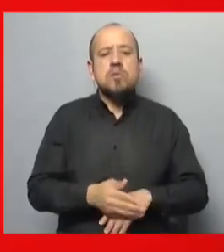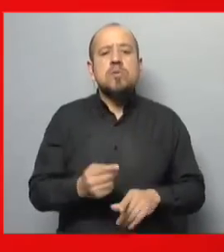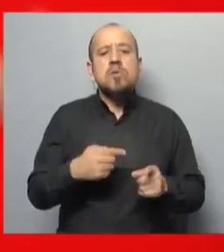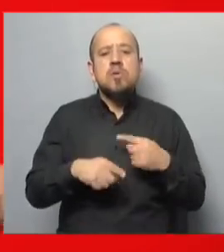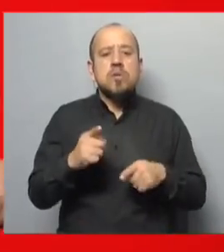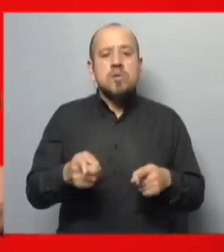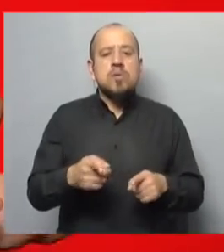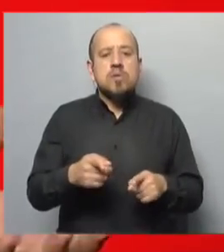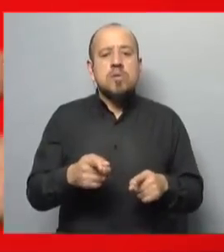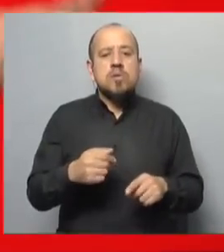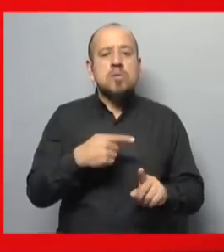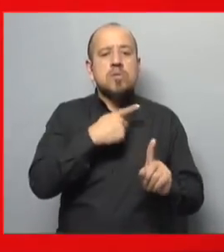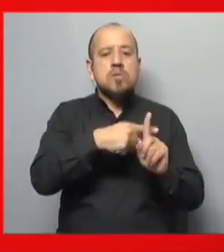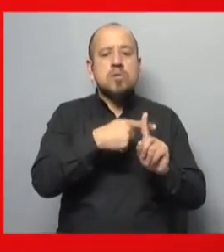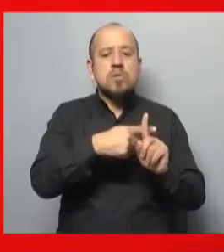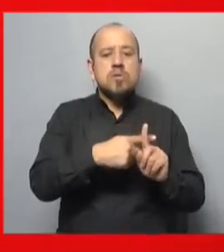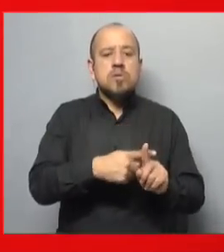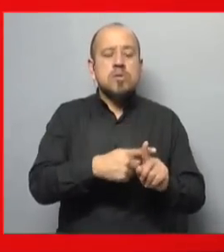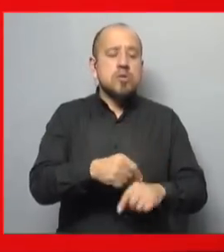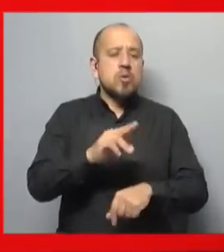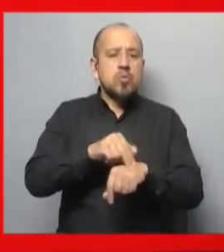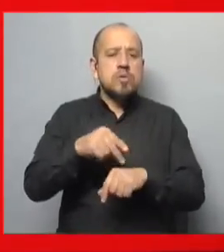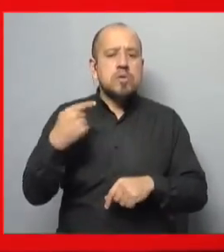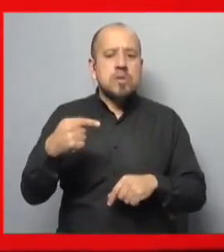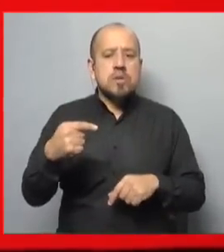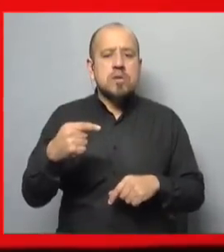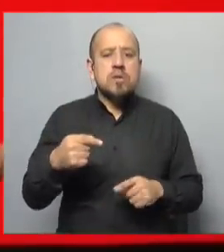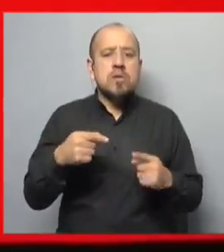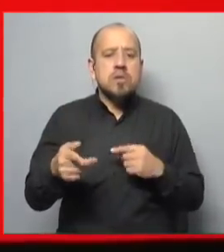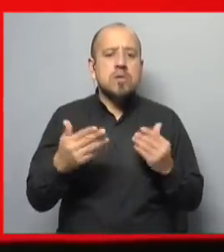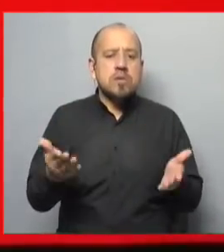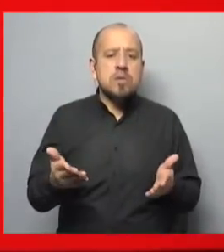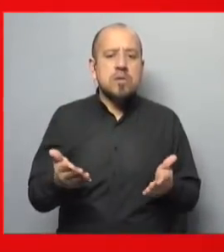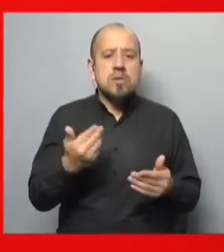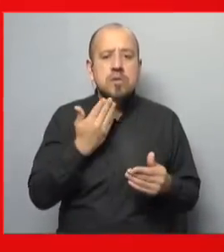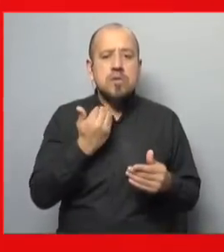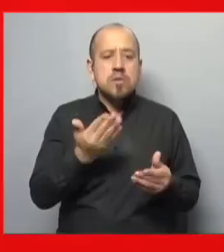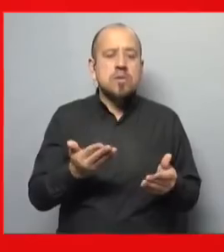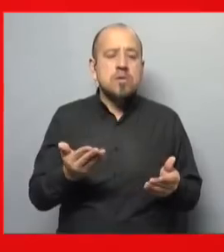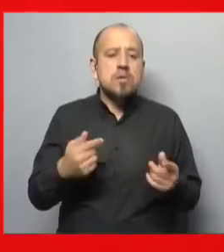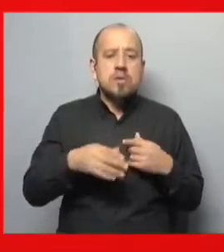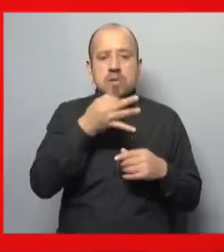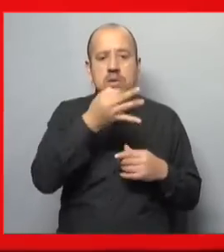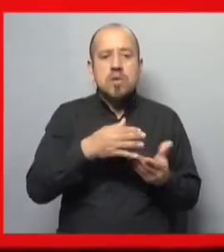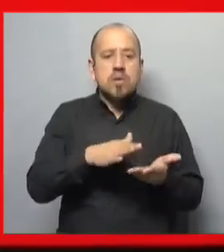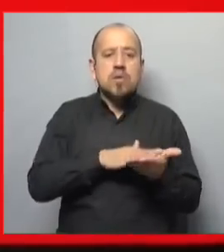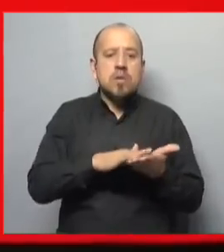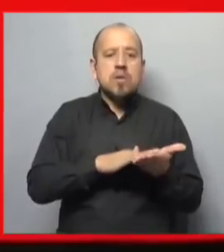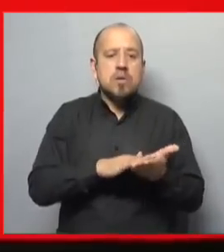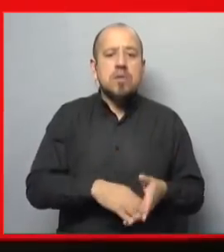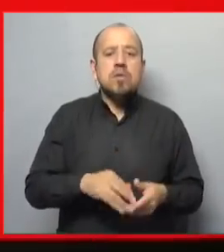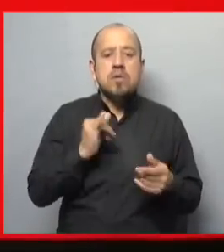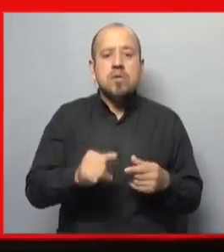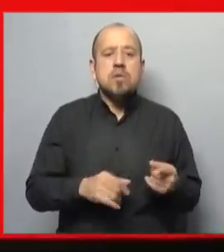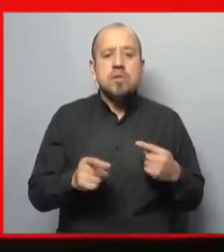utilizarlos positivamente es utilizado negativamente entonces lo que te queda al final no sabes que hago lo mismo a todos no digo nada o estuve bien